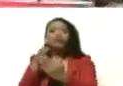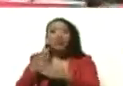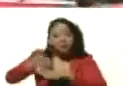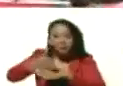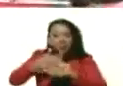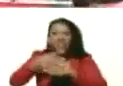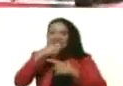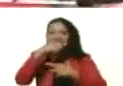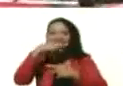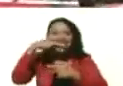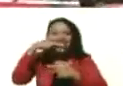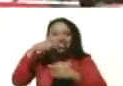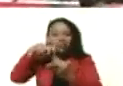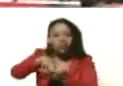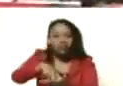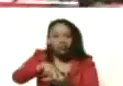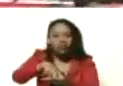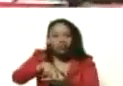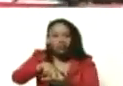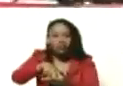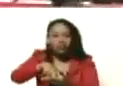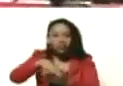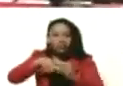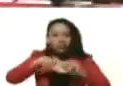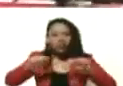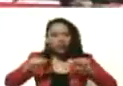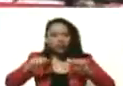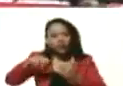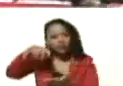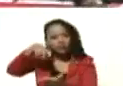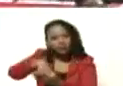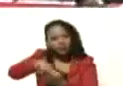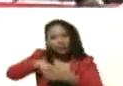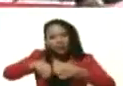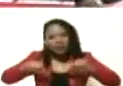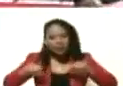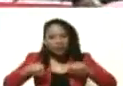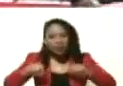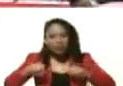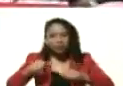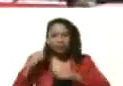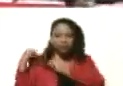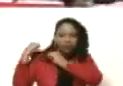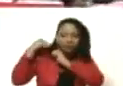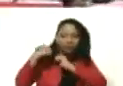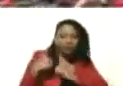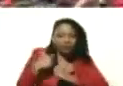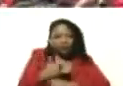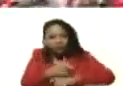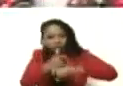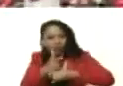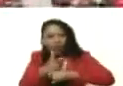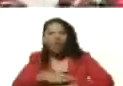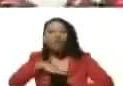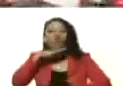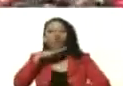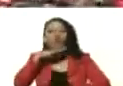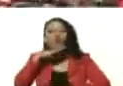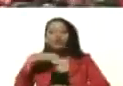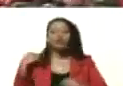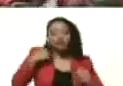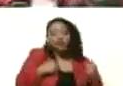los dientes, rodilla en tierra. Rodilla en tierra, fusil al hombro, bayoneta calada. Y el